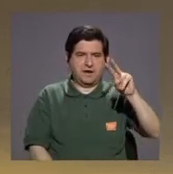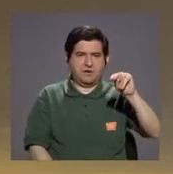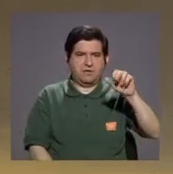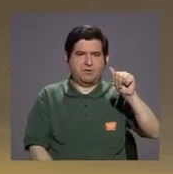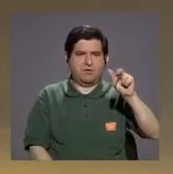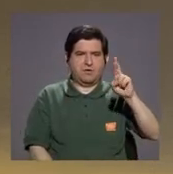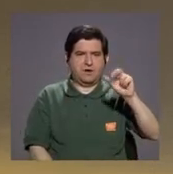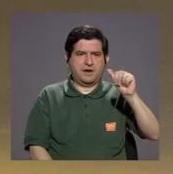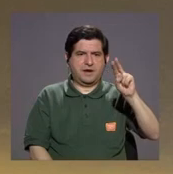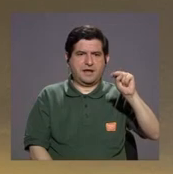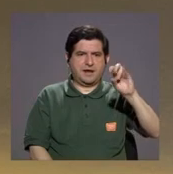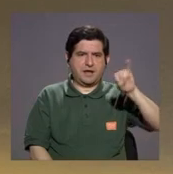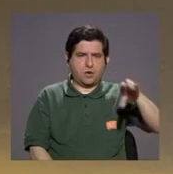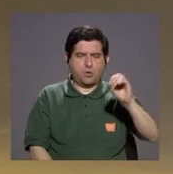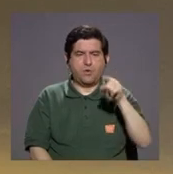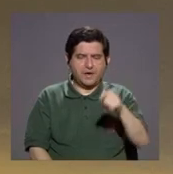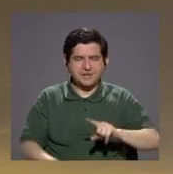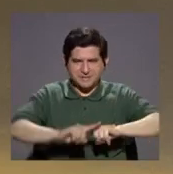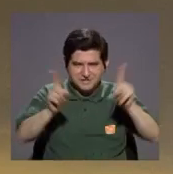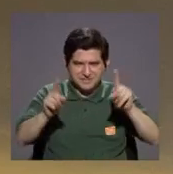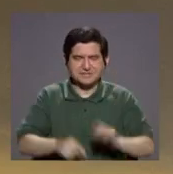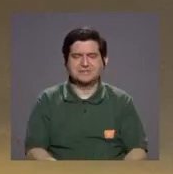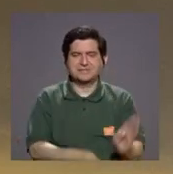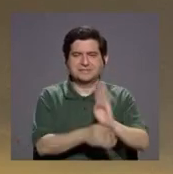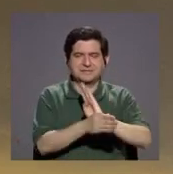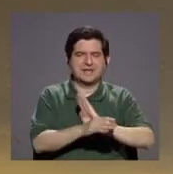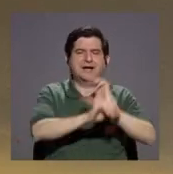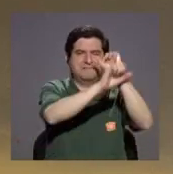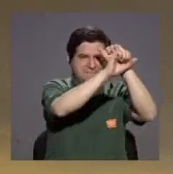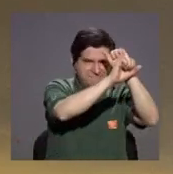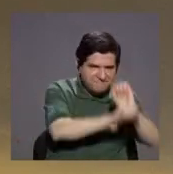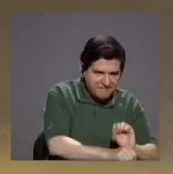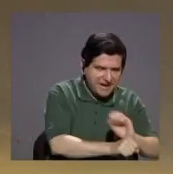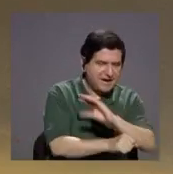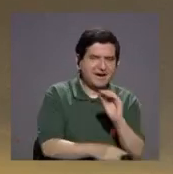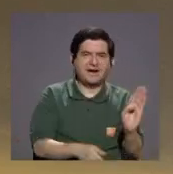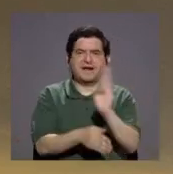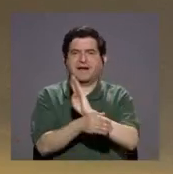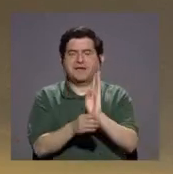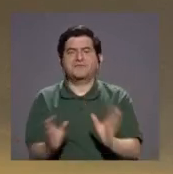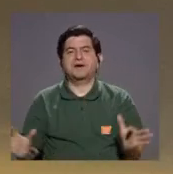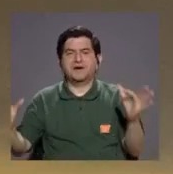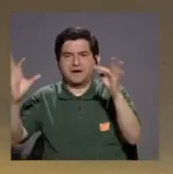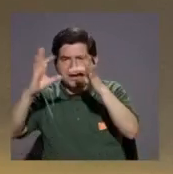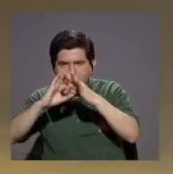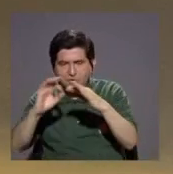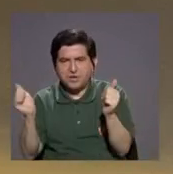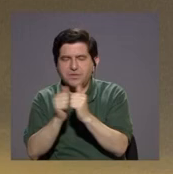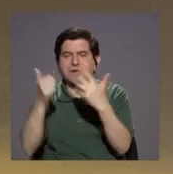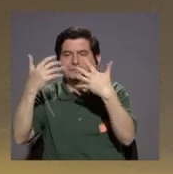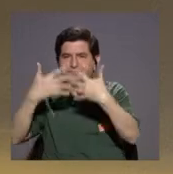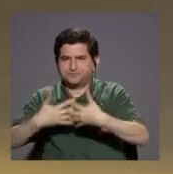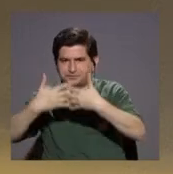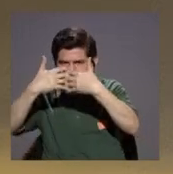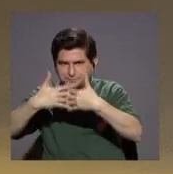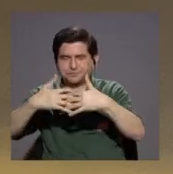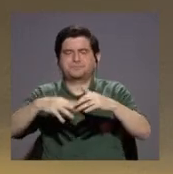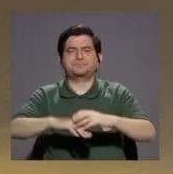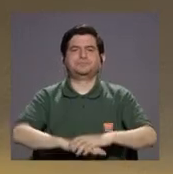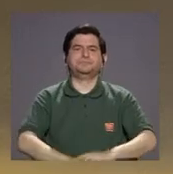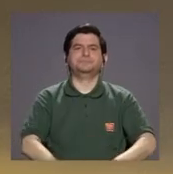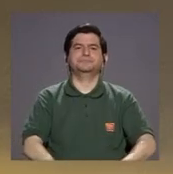y eso esa distinción entre la banca tradicional y la banca asociada con una empresa